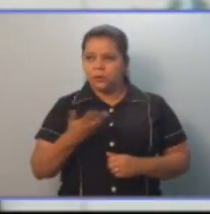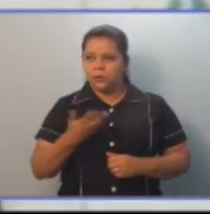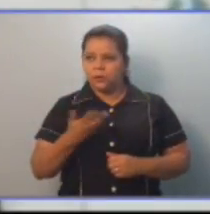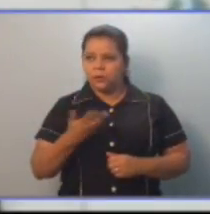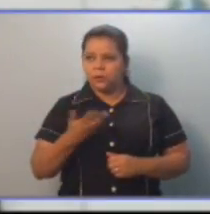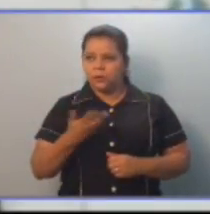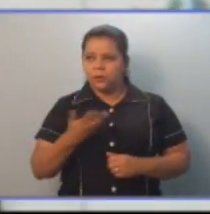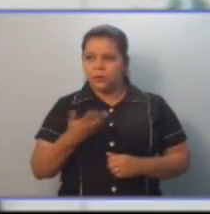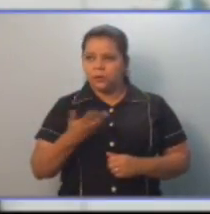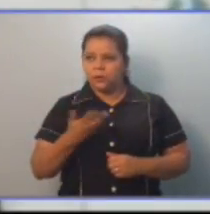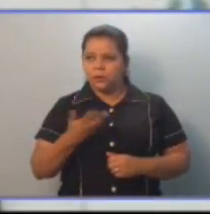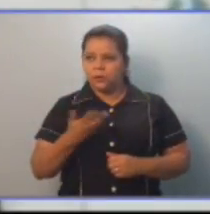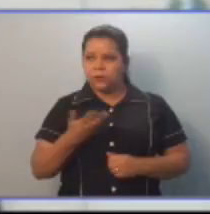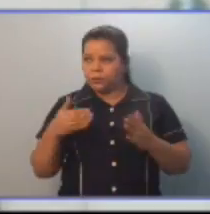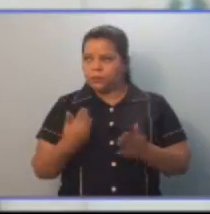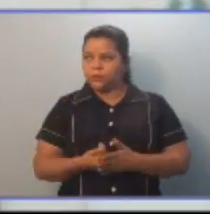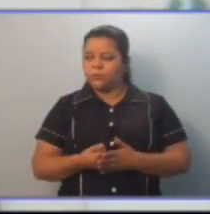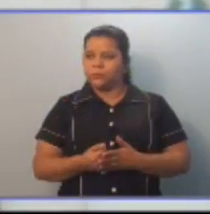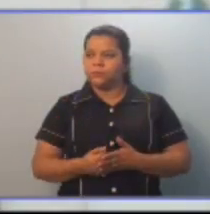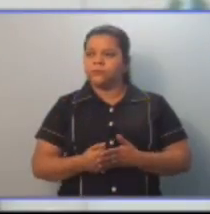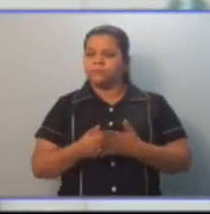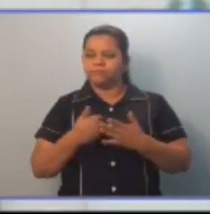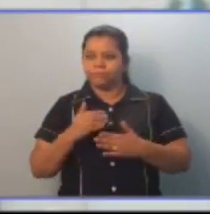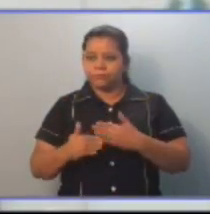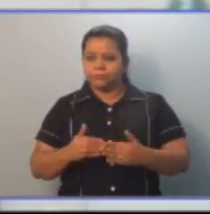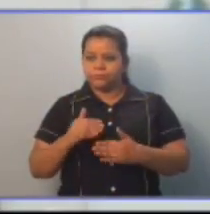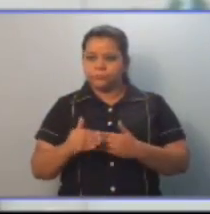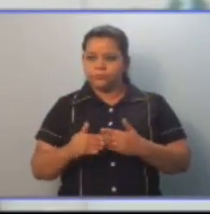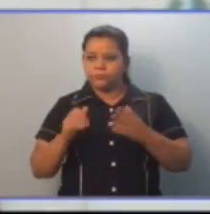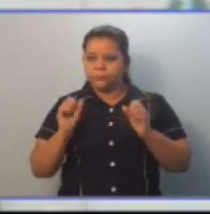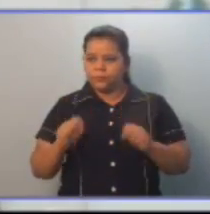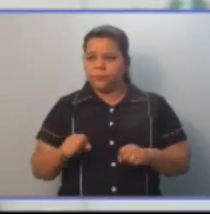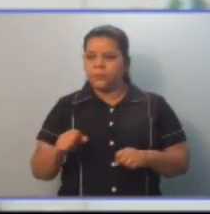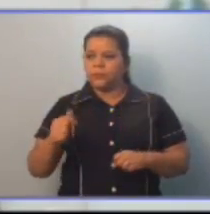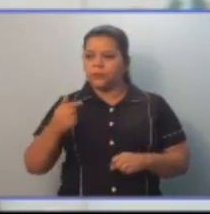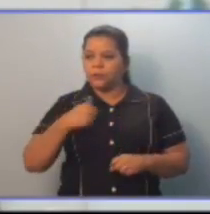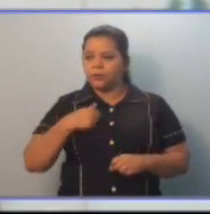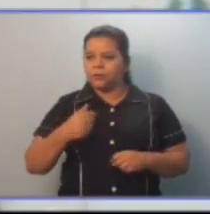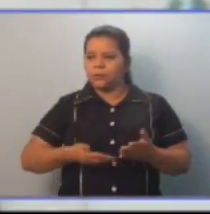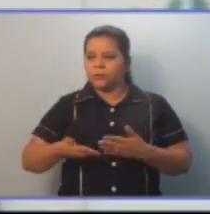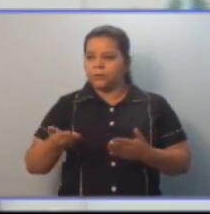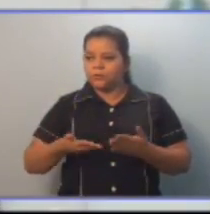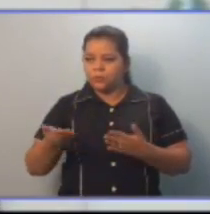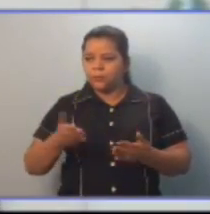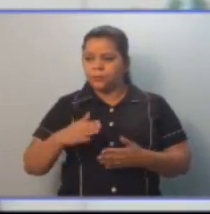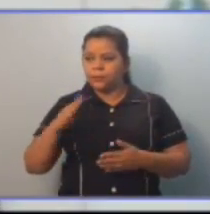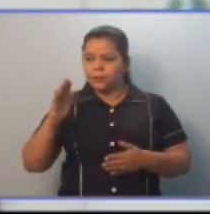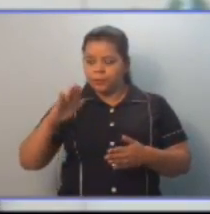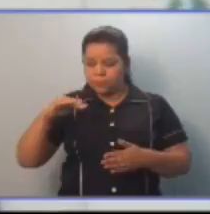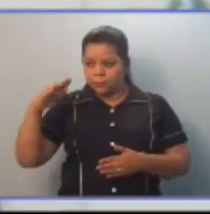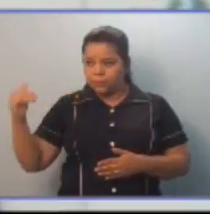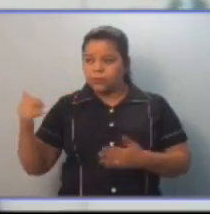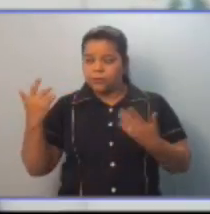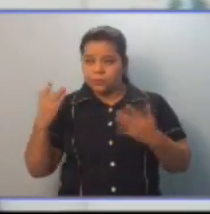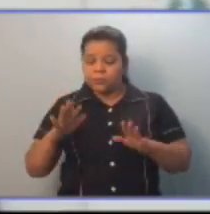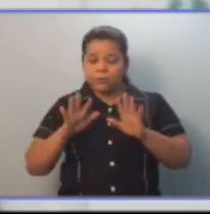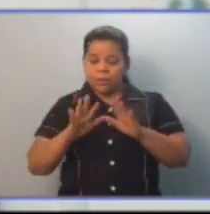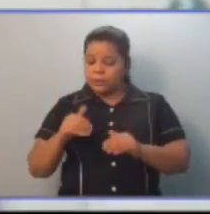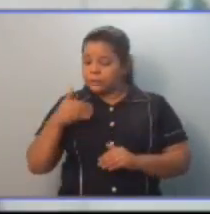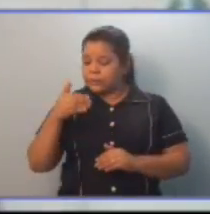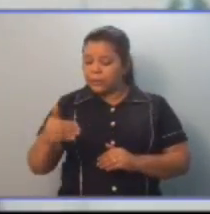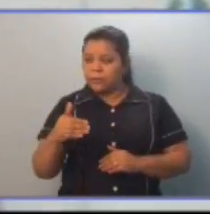generar reconocimiento en mis jefes y poderme mantener en los cargos que he desempeñado sirviendo a mi país. Por un lado, 10 años en la Sala